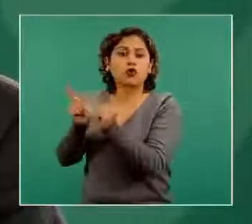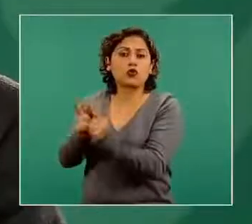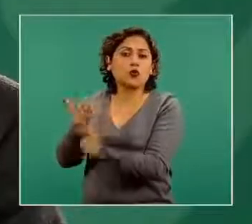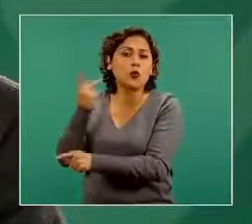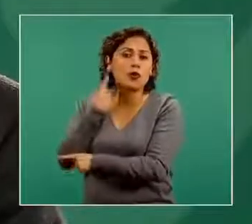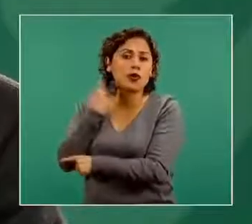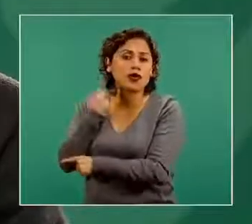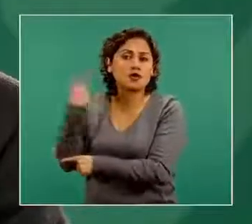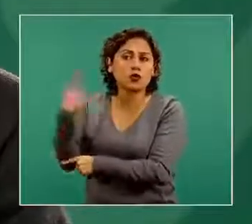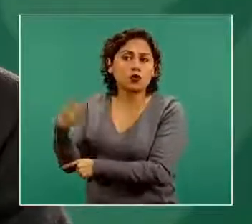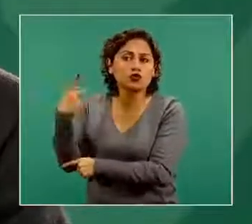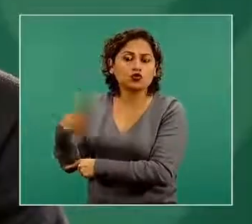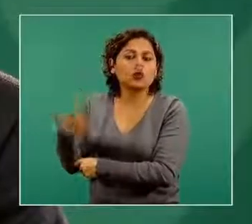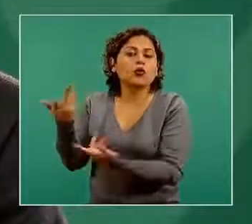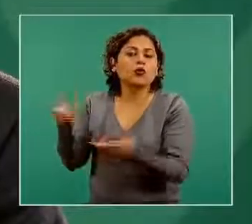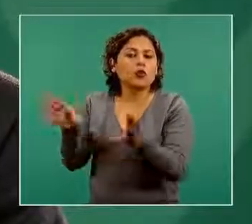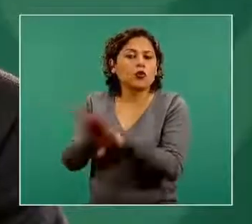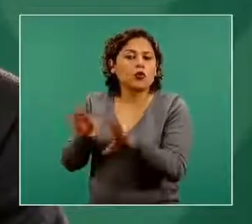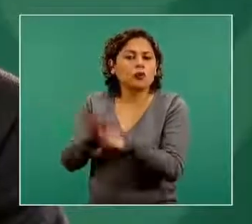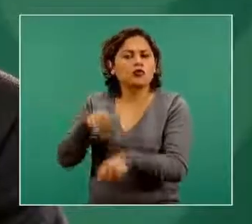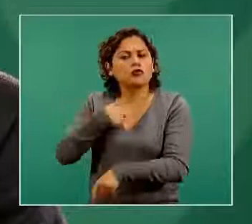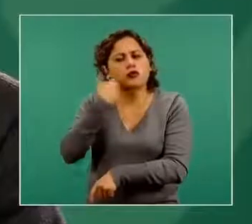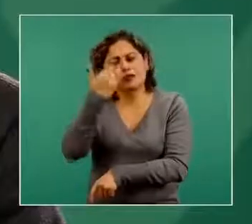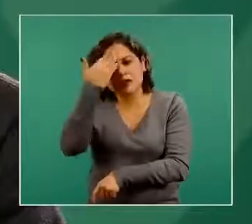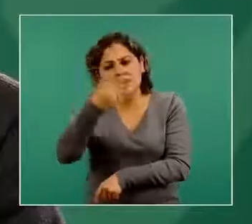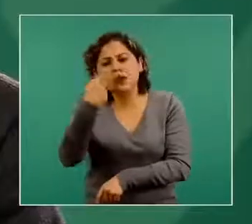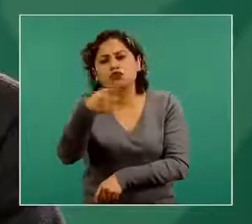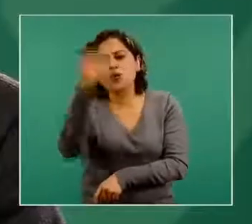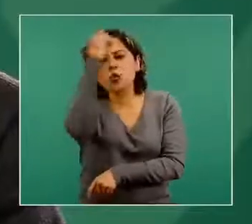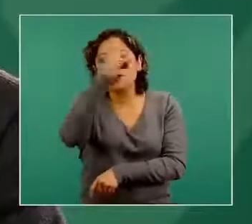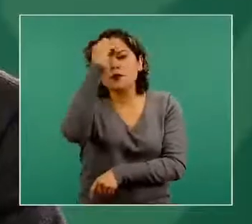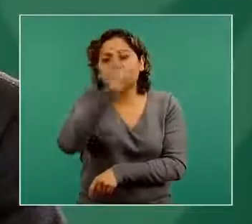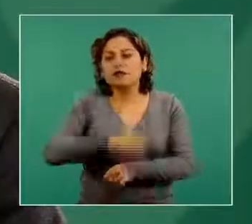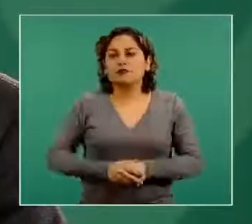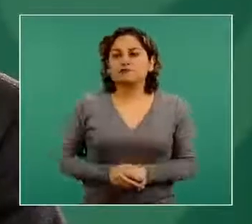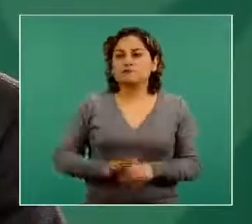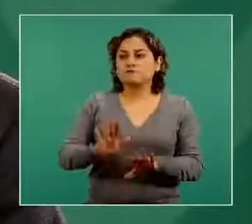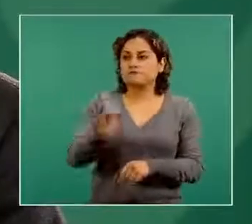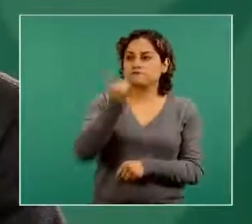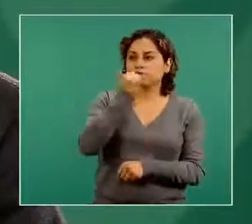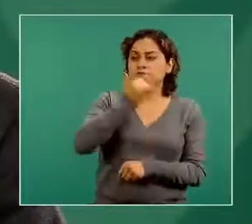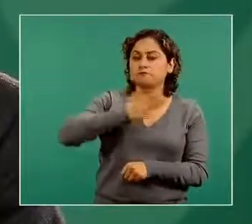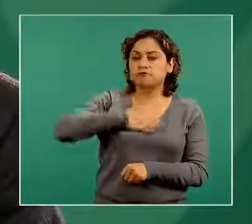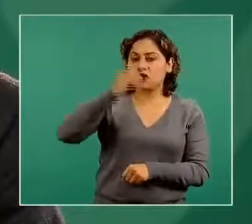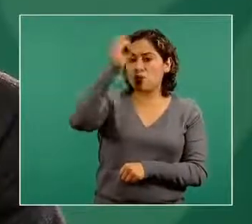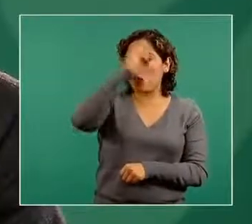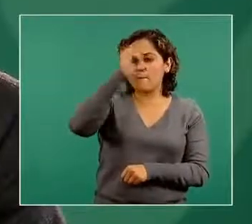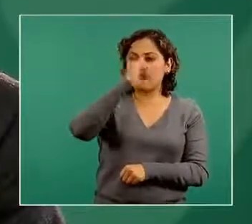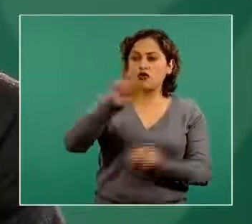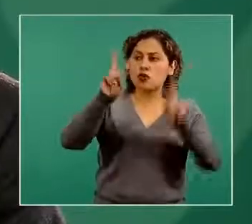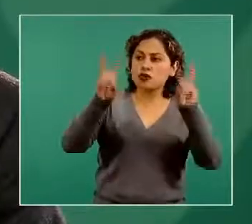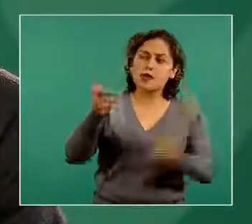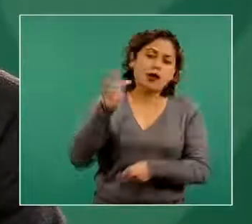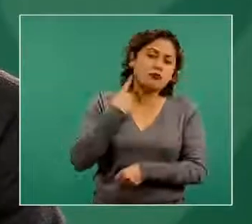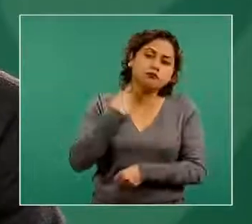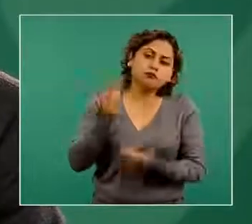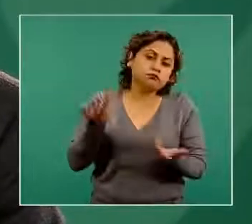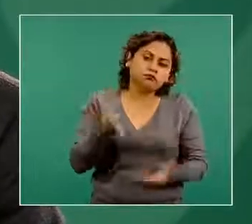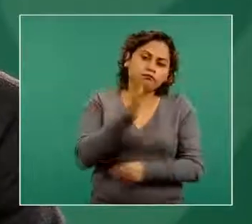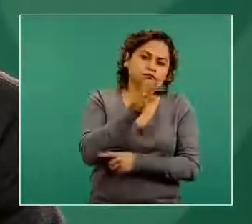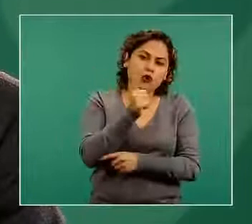su opinión. No tengo opinión alguna sobre política, no opino, y menos de política electoral, y menos en un periodo